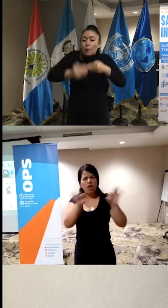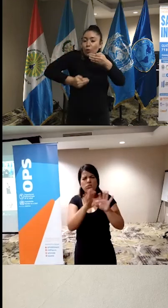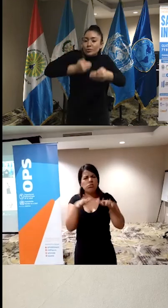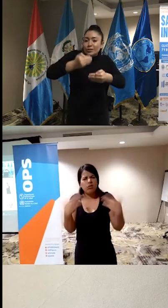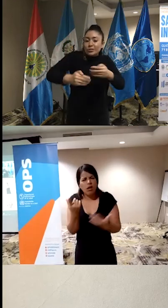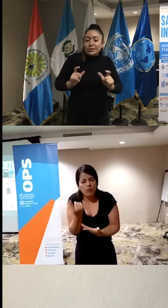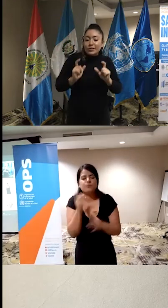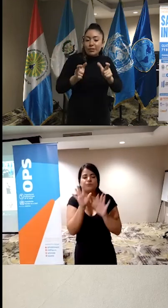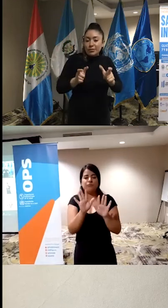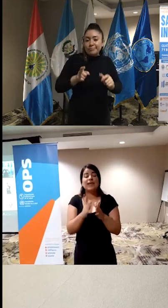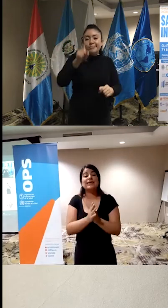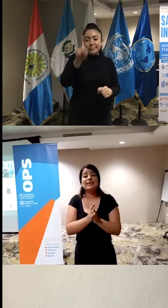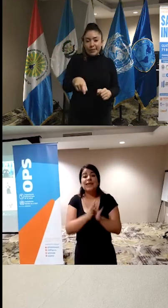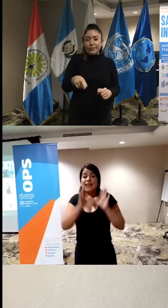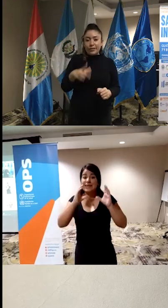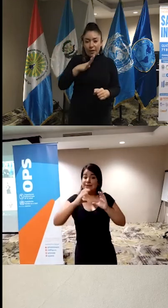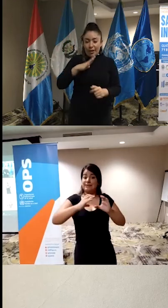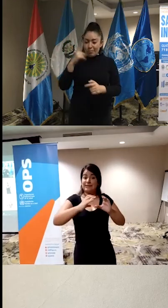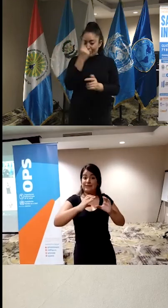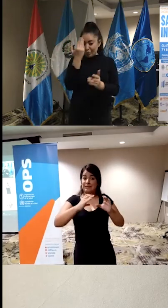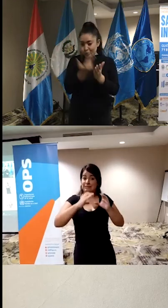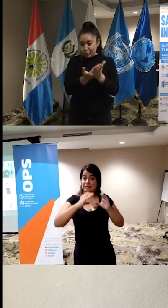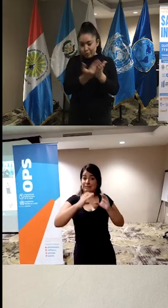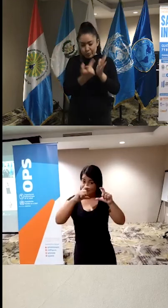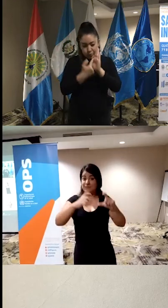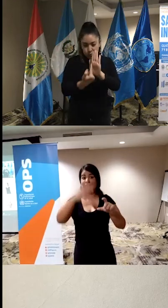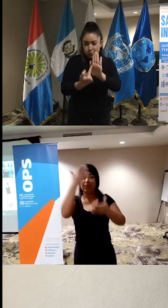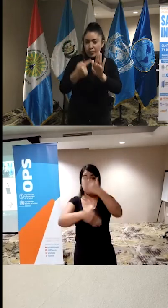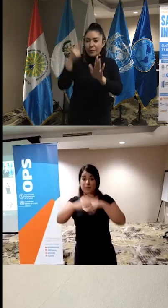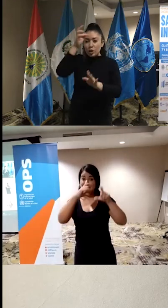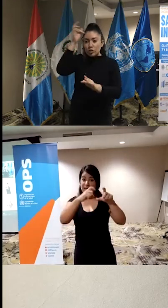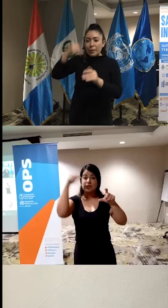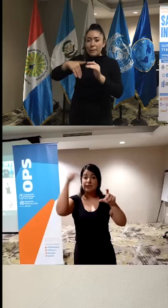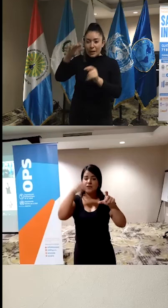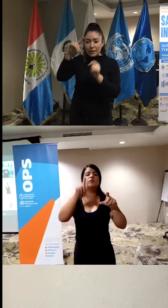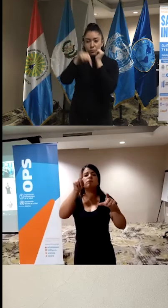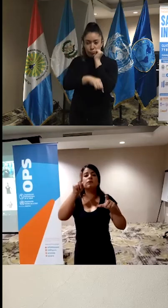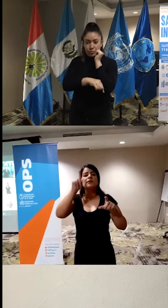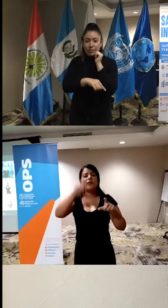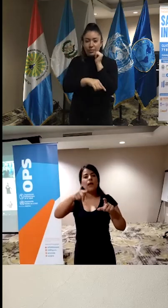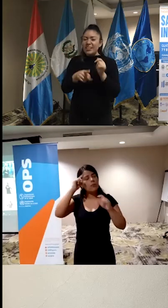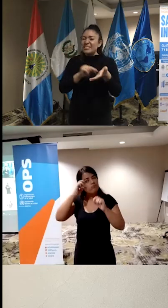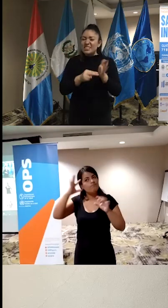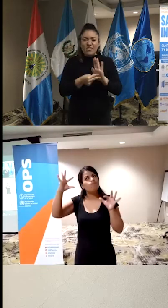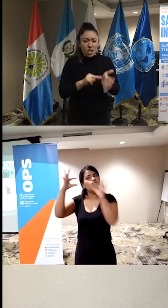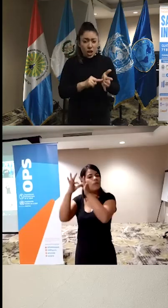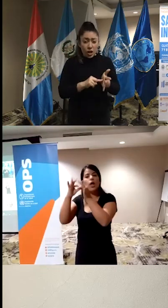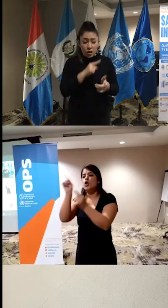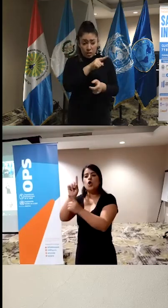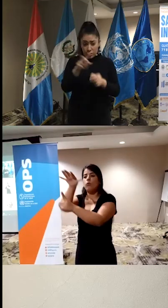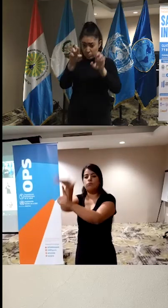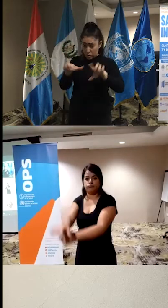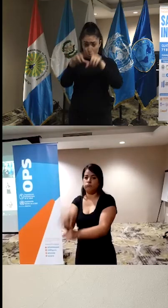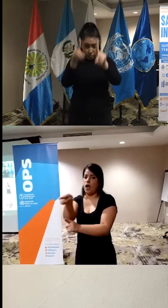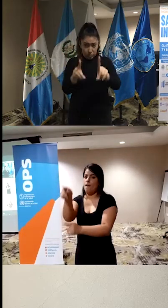se deben de fundamentar en una filosofía de no hacer daño. ¿Qué quiere decir eso? Las personas con